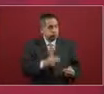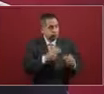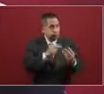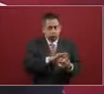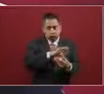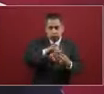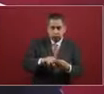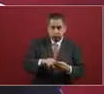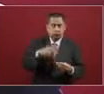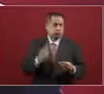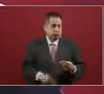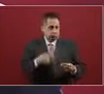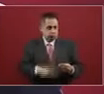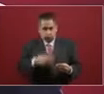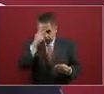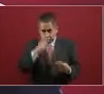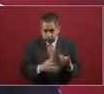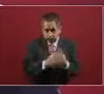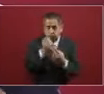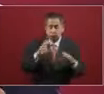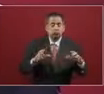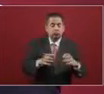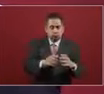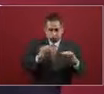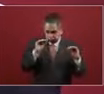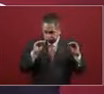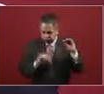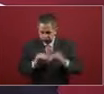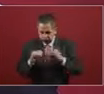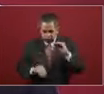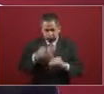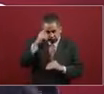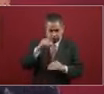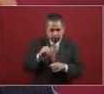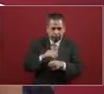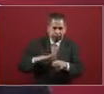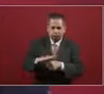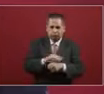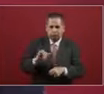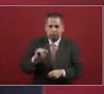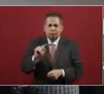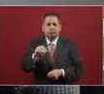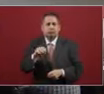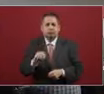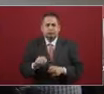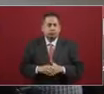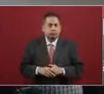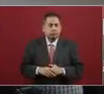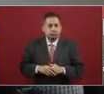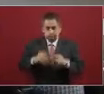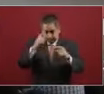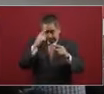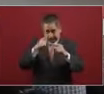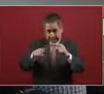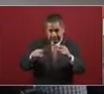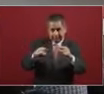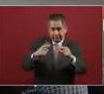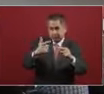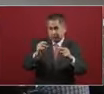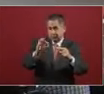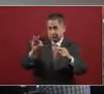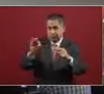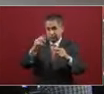nacional. O sea, el transísmico, el